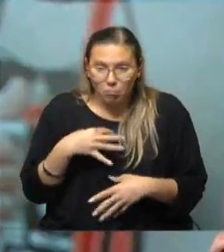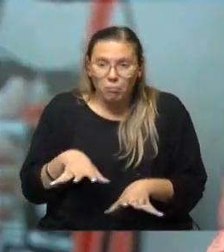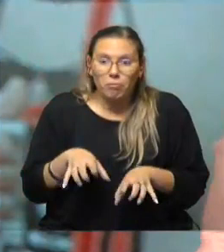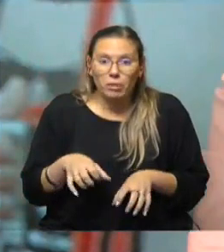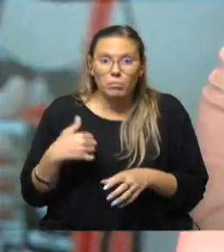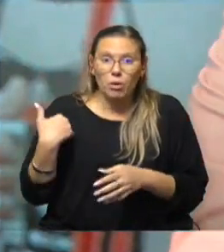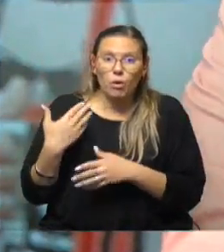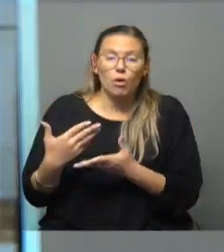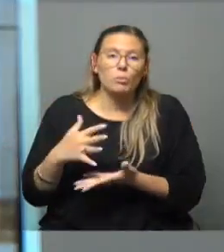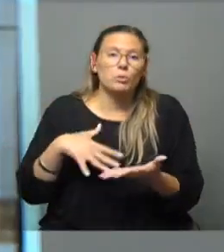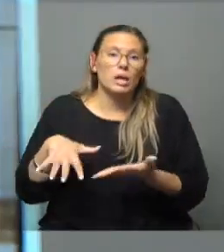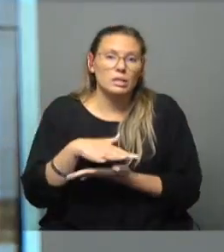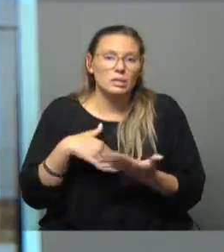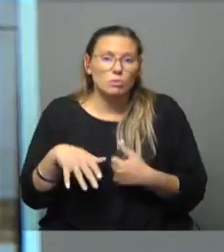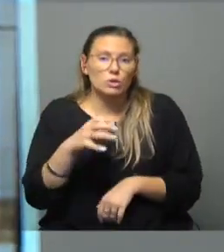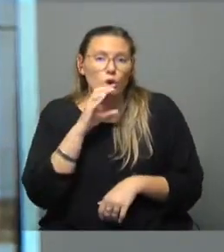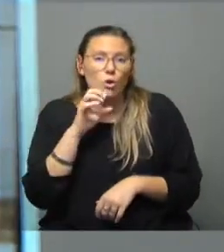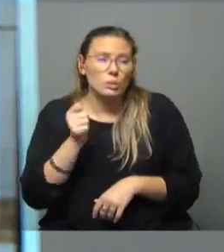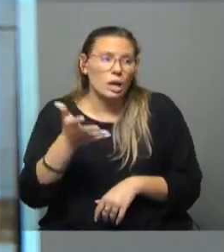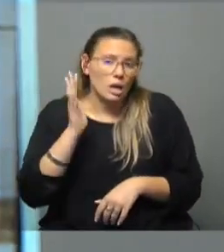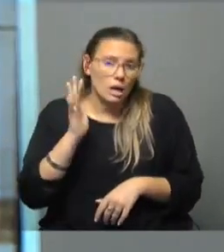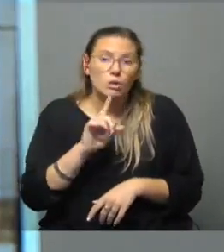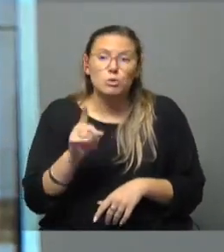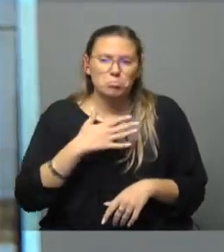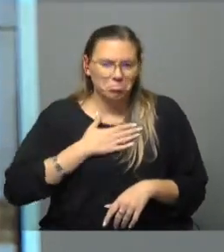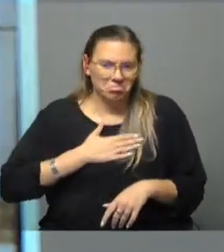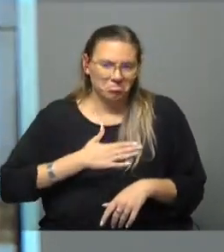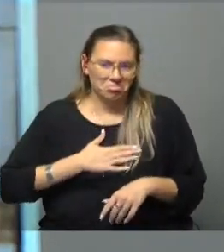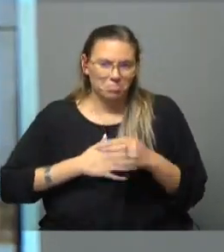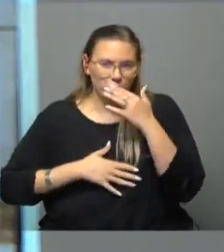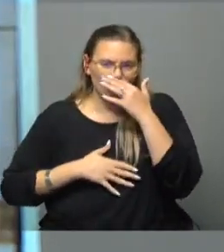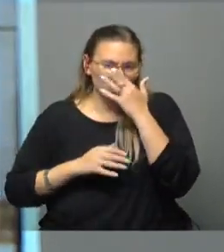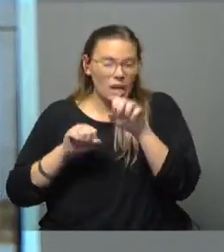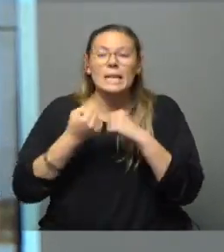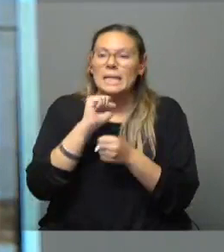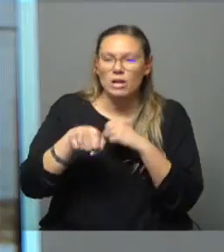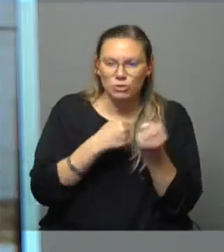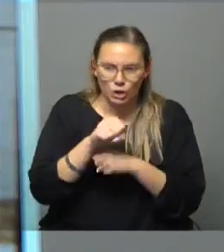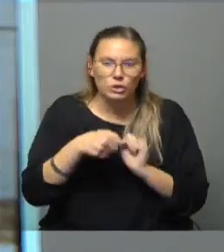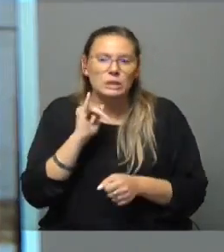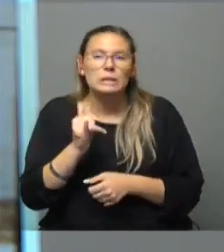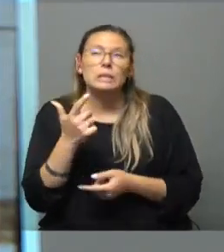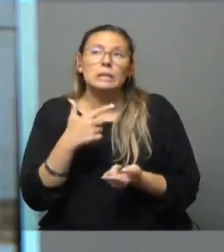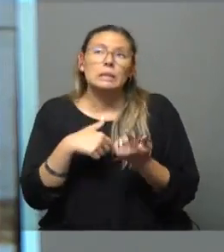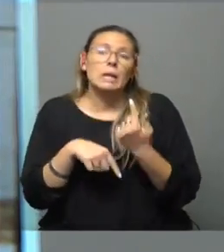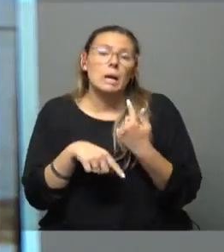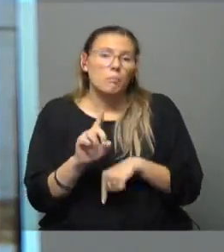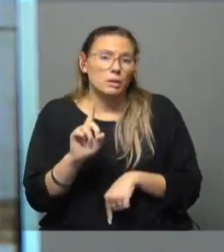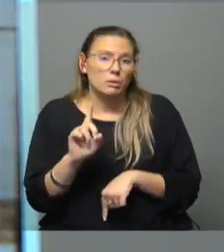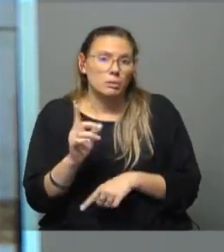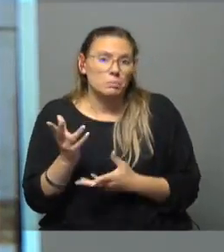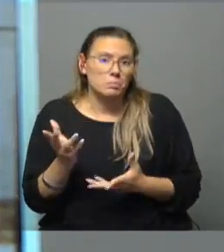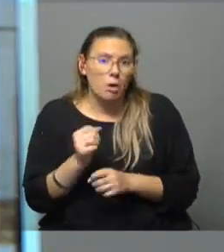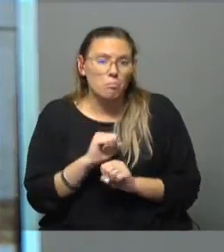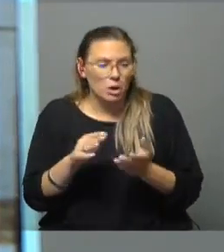eterna? No, yo soy bastante tranquilo en eso, o sea, soy súper ansioso y demás, ¿no? Pero como que